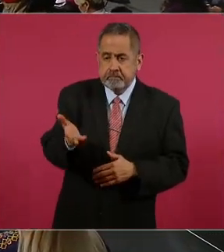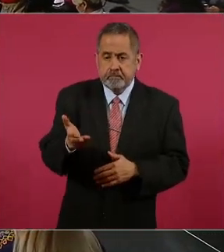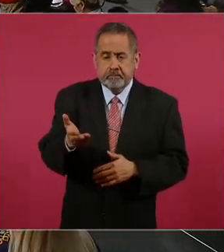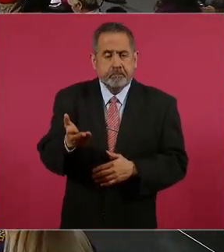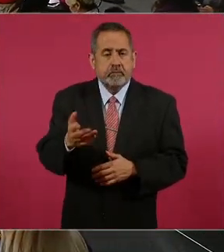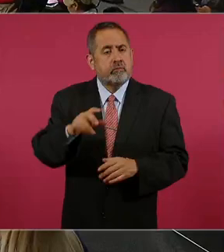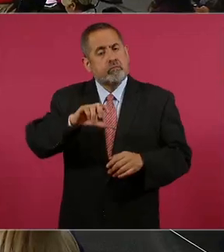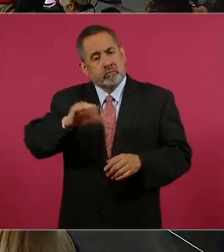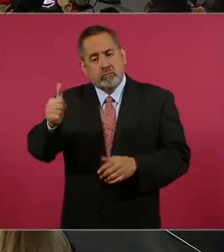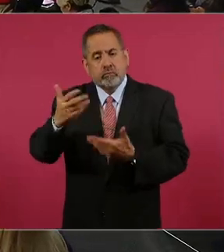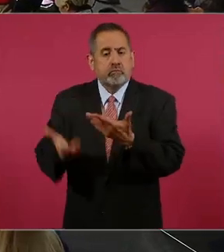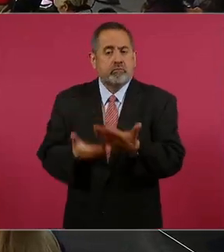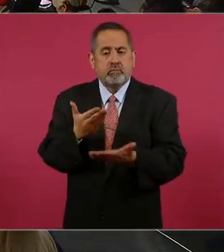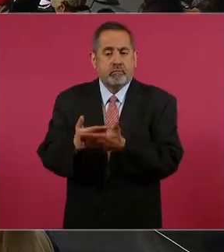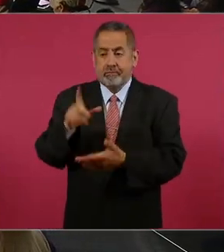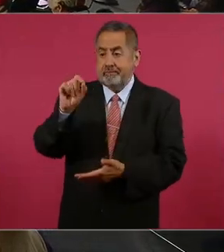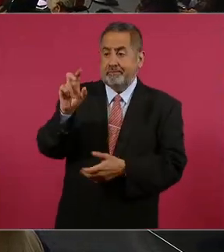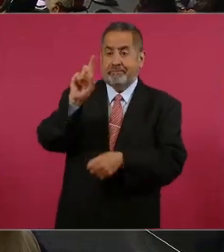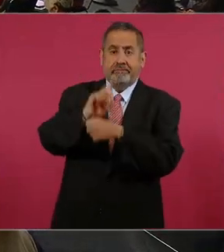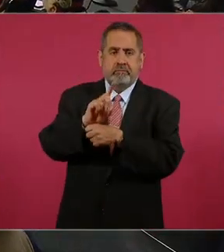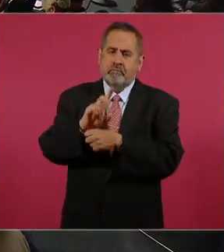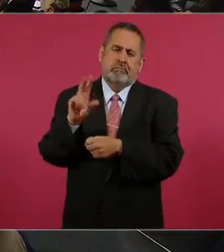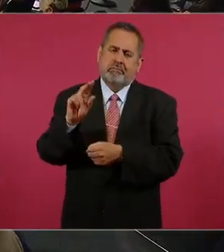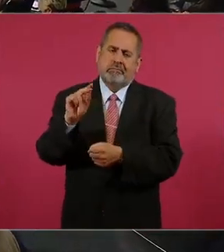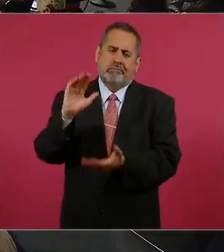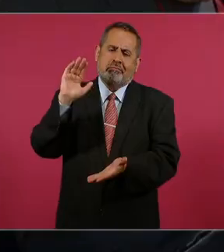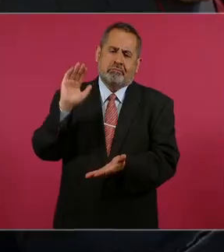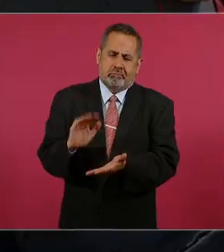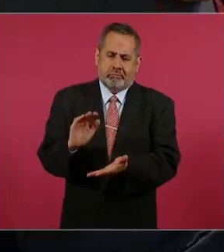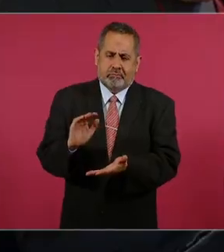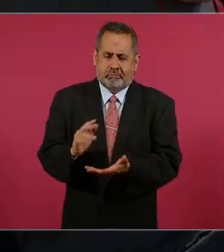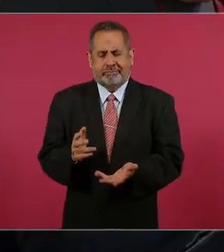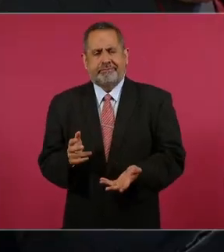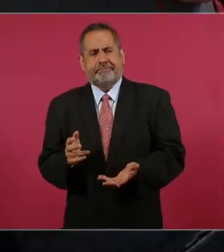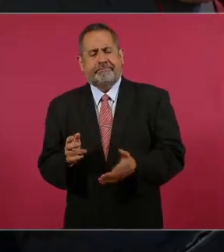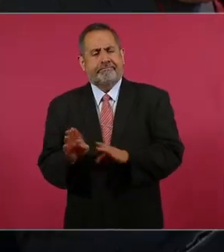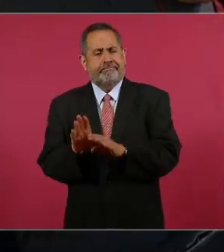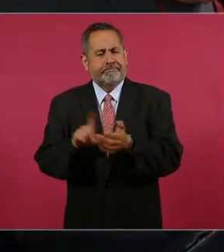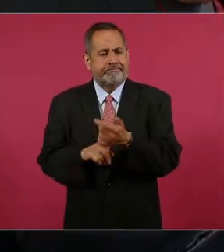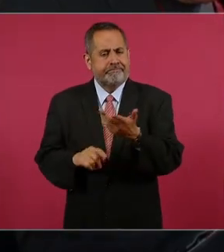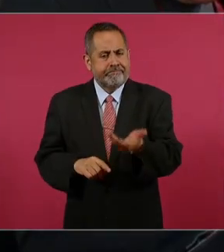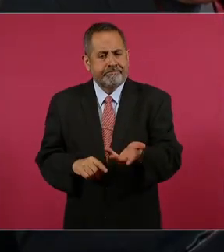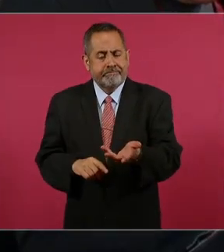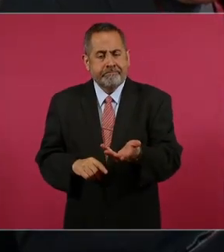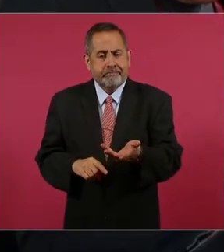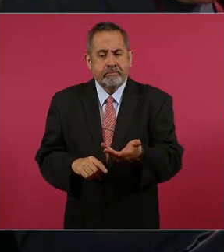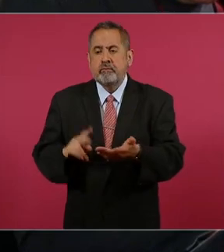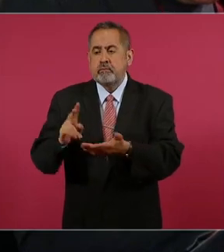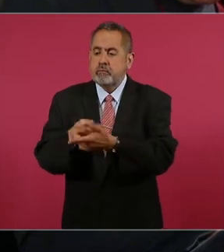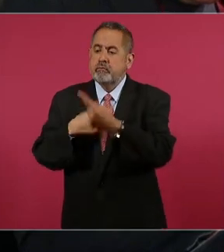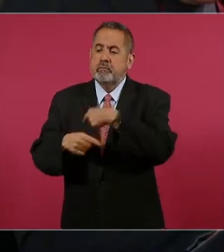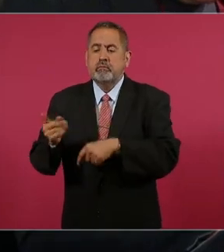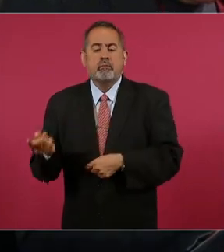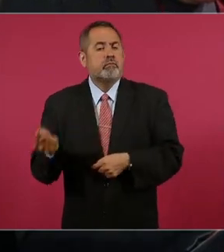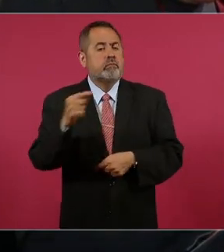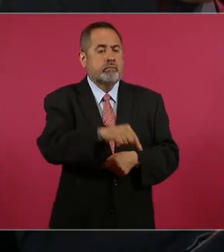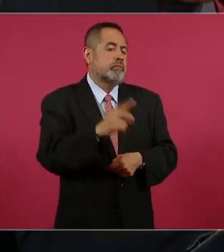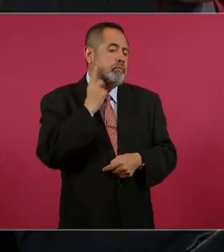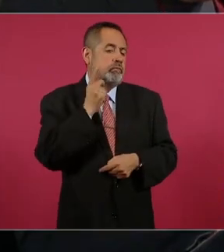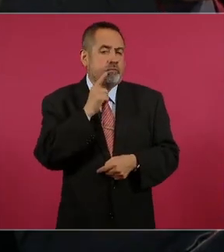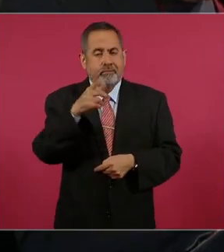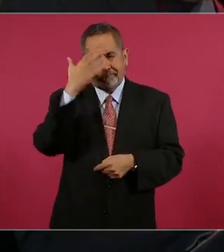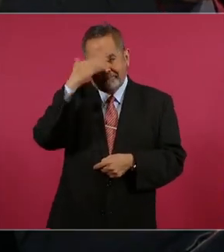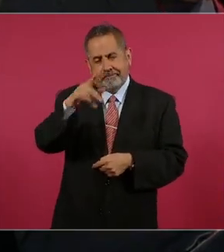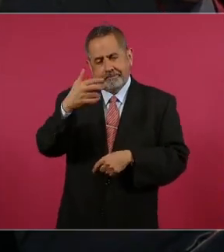contrapropuesta achicar esta pues esta minuta que pues de alguna manera tendría que regresar pues a Cámara de Diputados usted